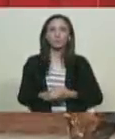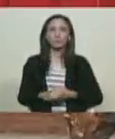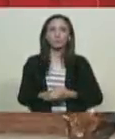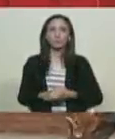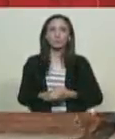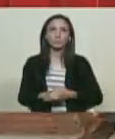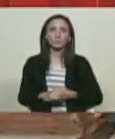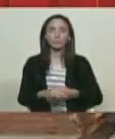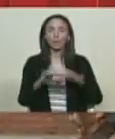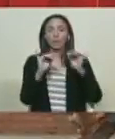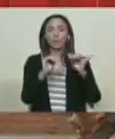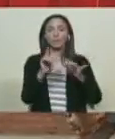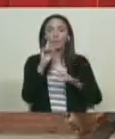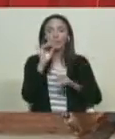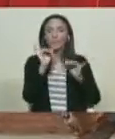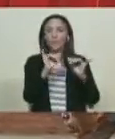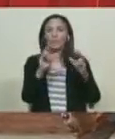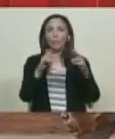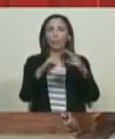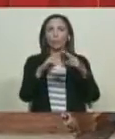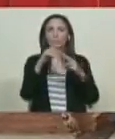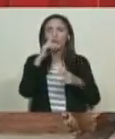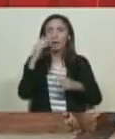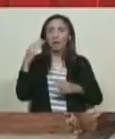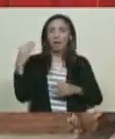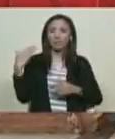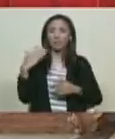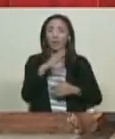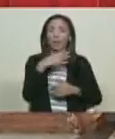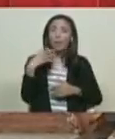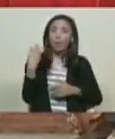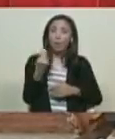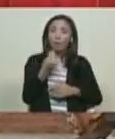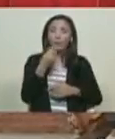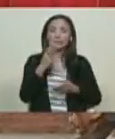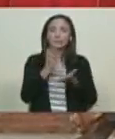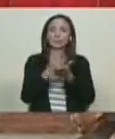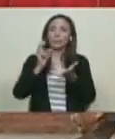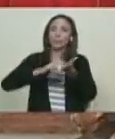Aquí mismo en patio lo conocí. Era un joven, inquieto.